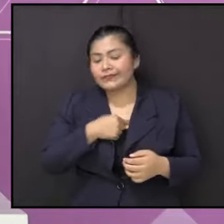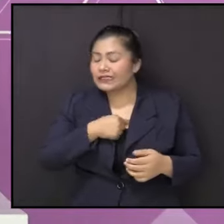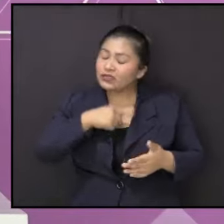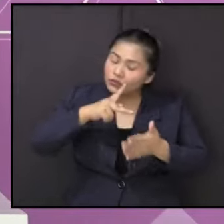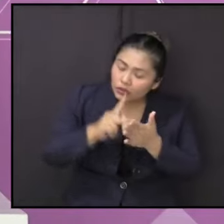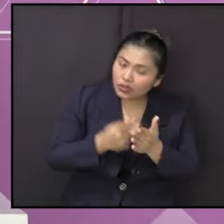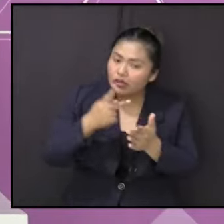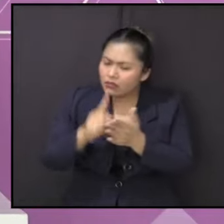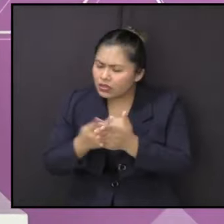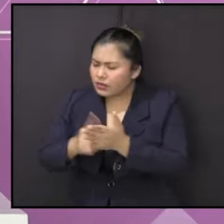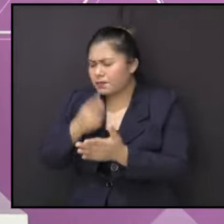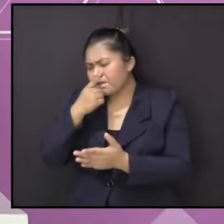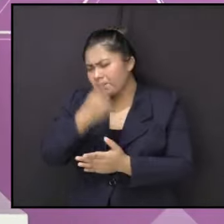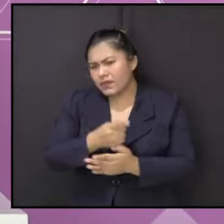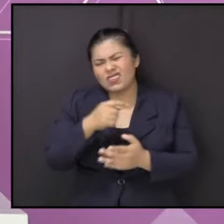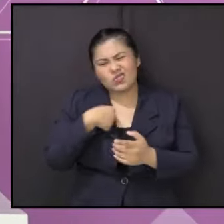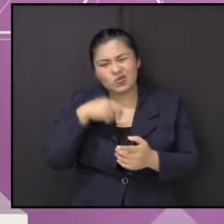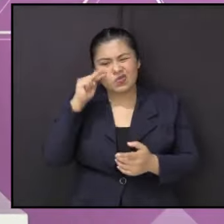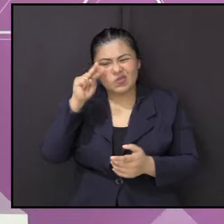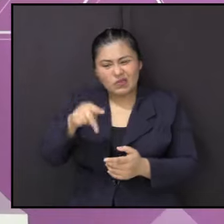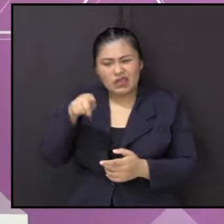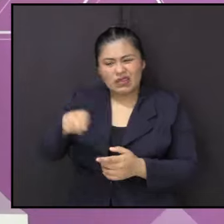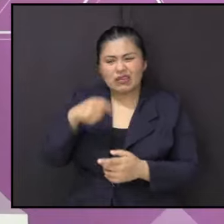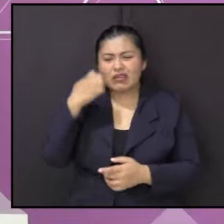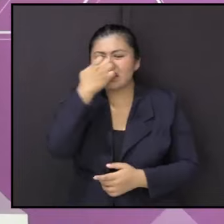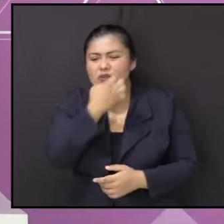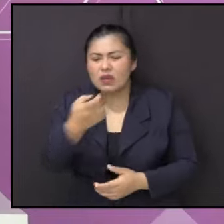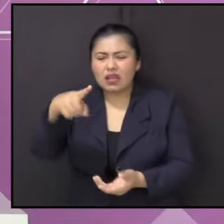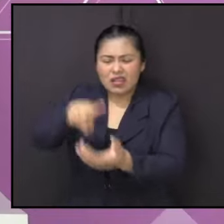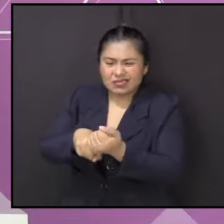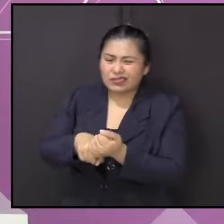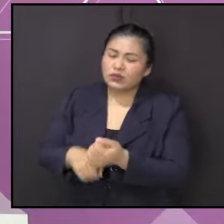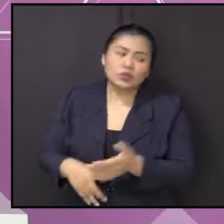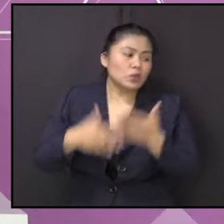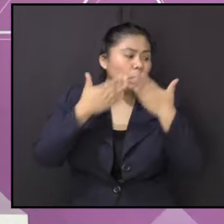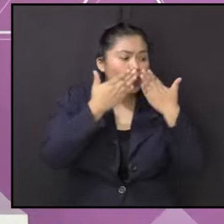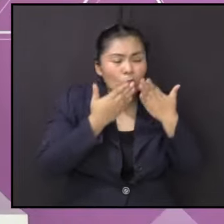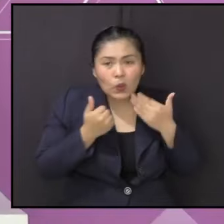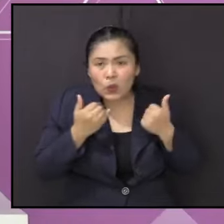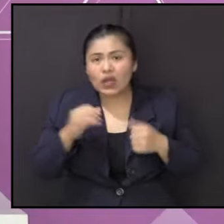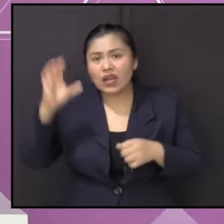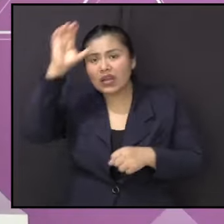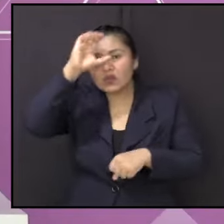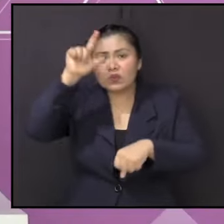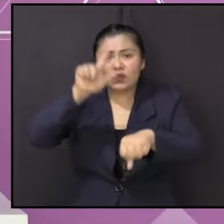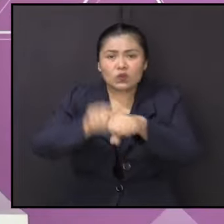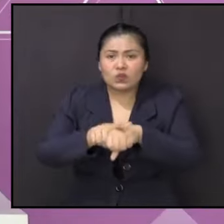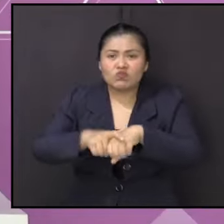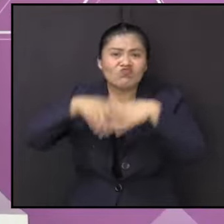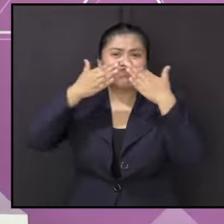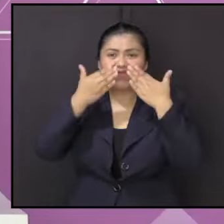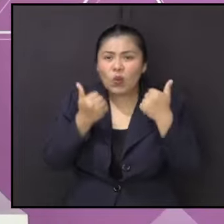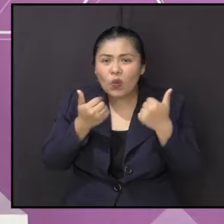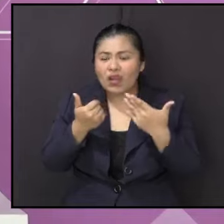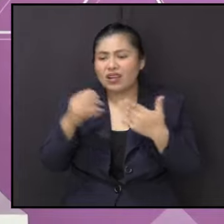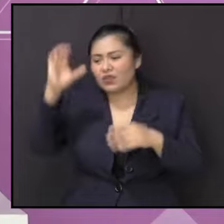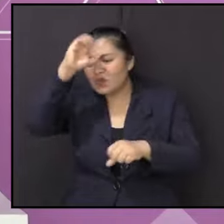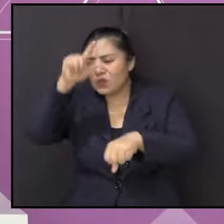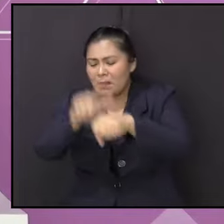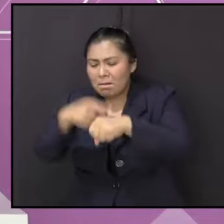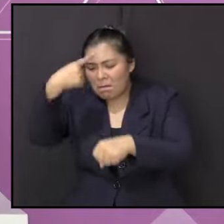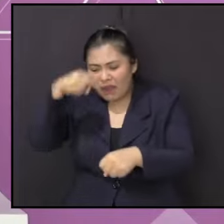en las escuelas, he visto con mis alumnos que desafortunadamente no existe una cultura de proyección en el ahorro, en el